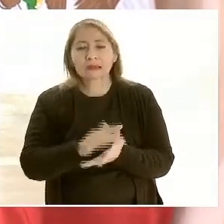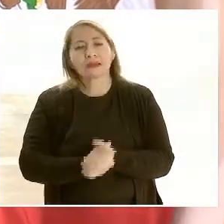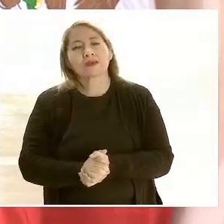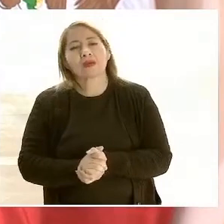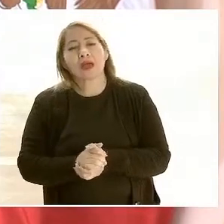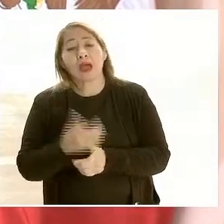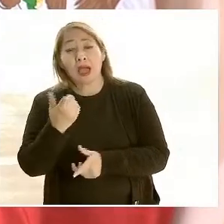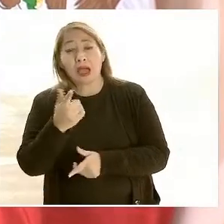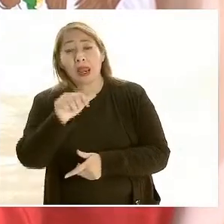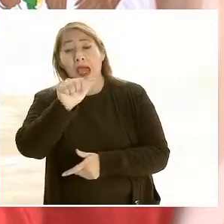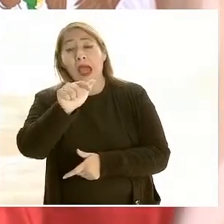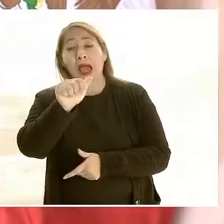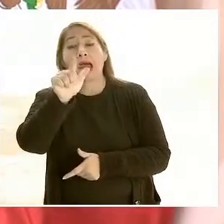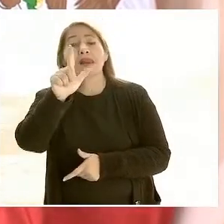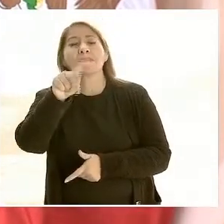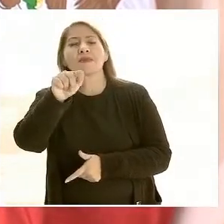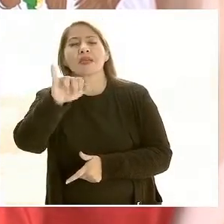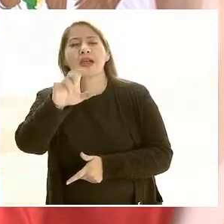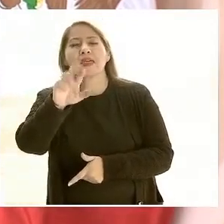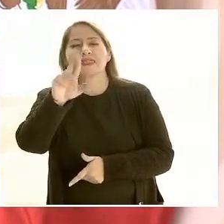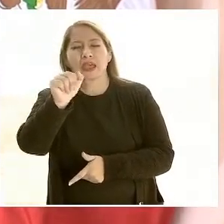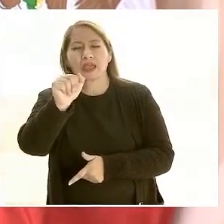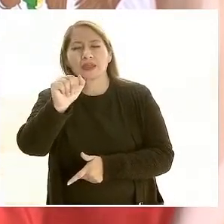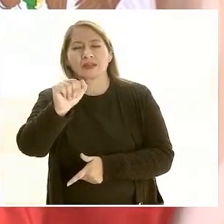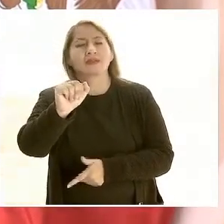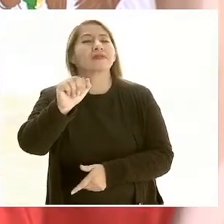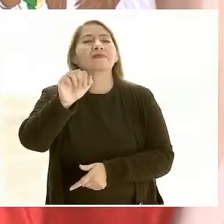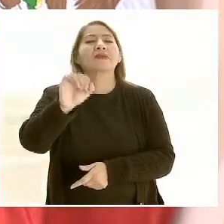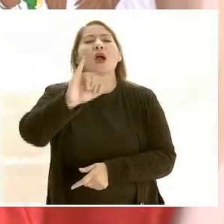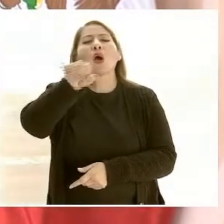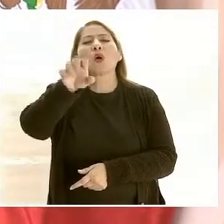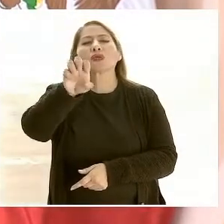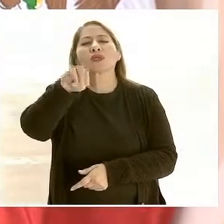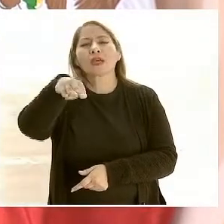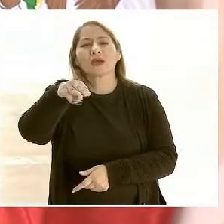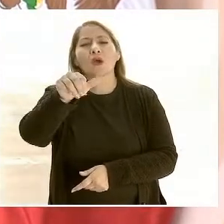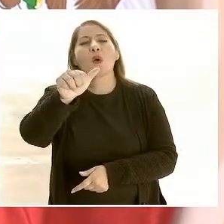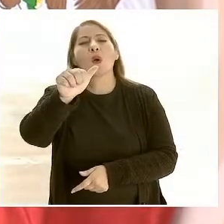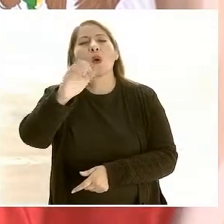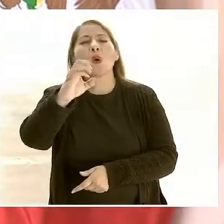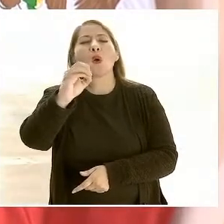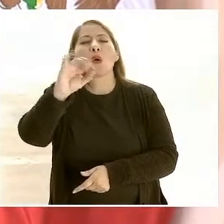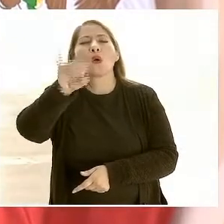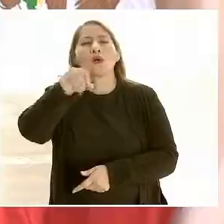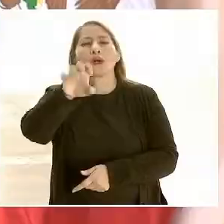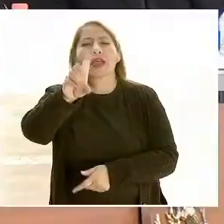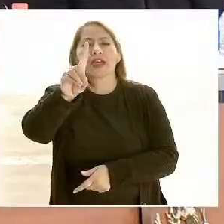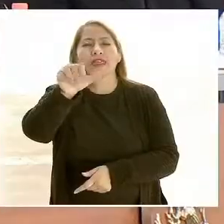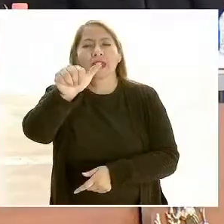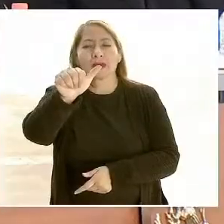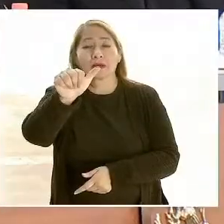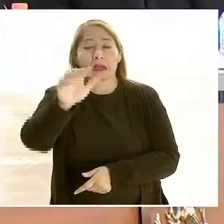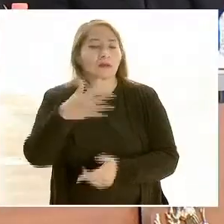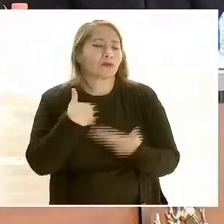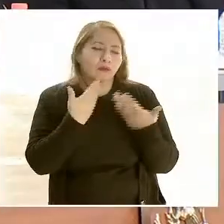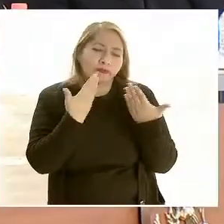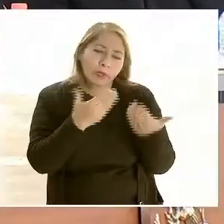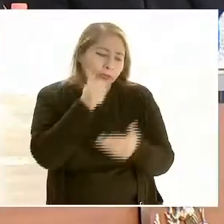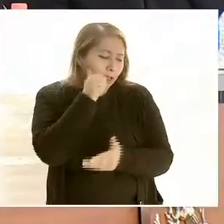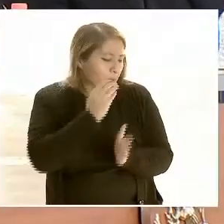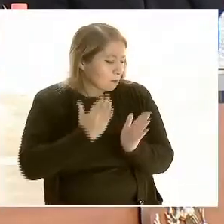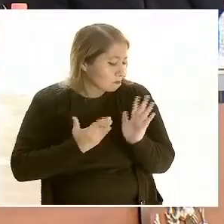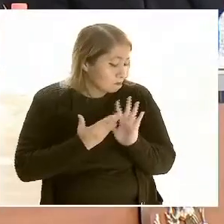Gracias, almirante secretario José Rafael Ojeda Durán, por su recto